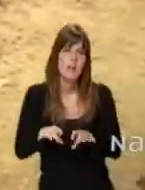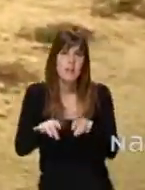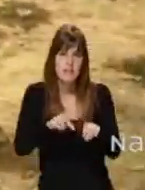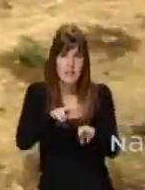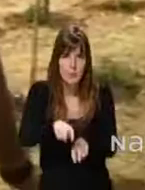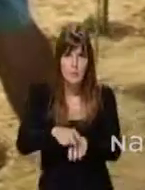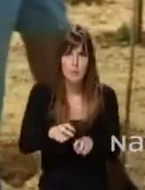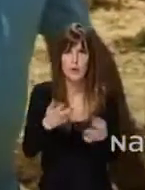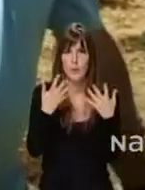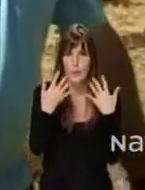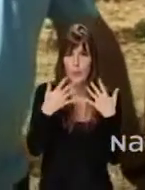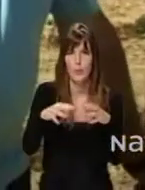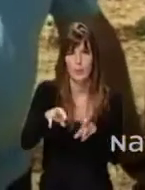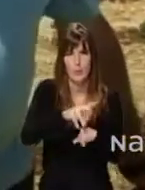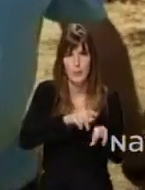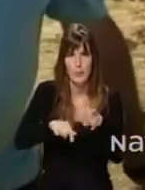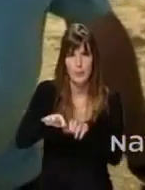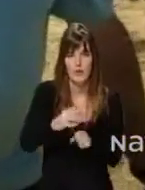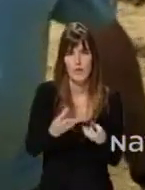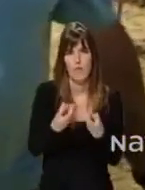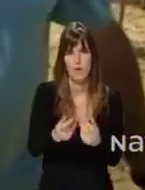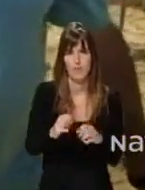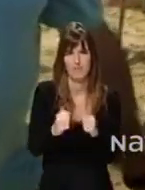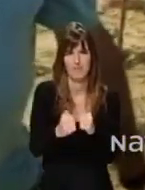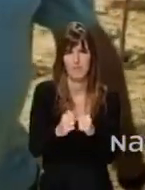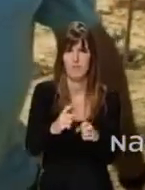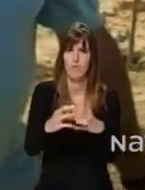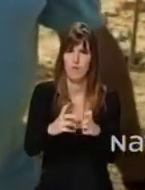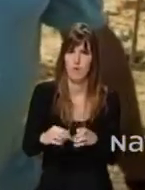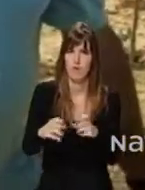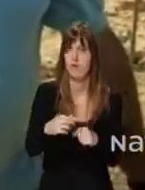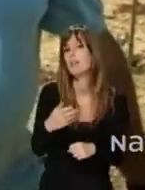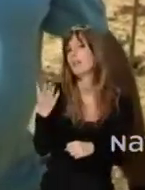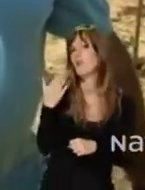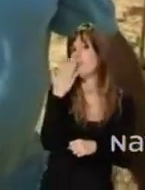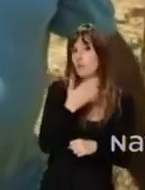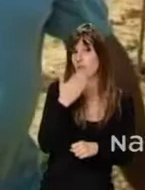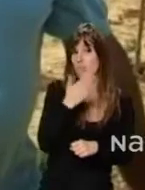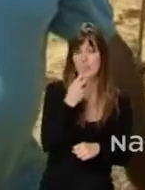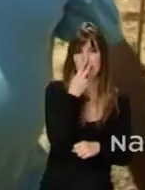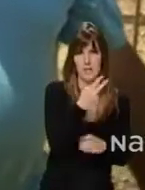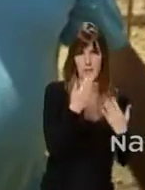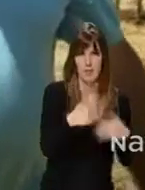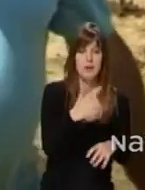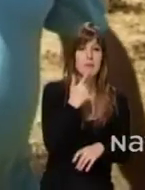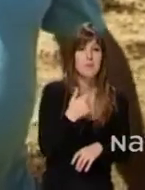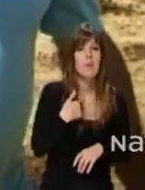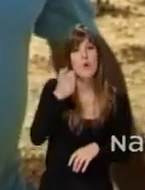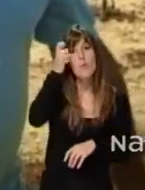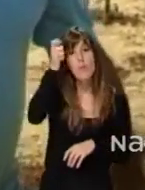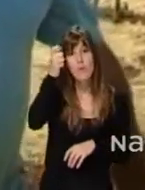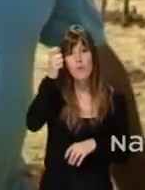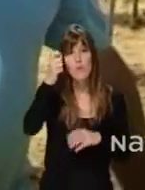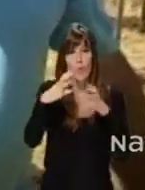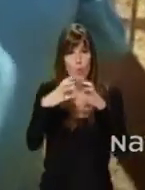entre el aire y se tenga la tierra floja. Es que está en la escuela rural. Sí. Y me han dicho que a los urozarras os